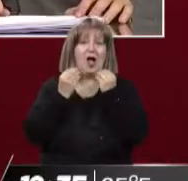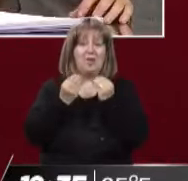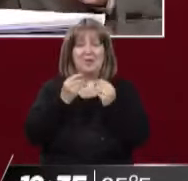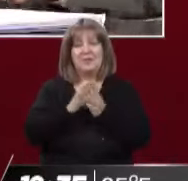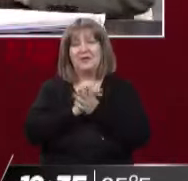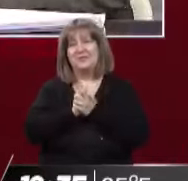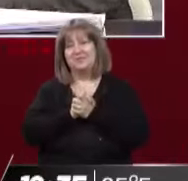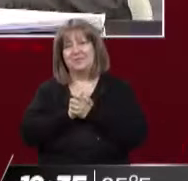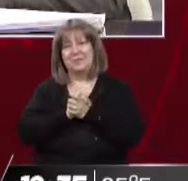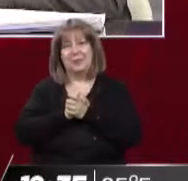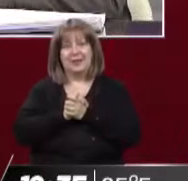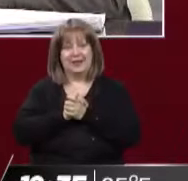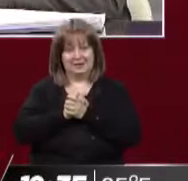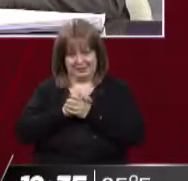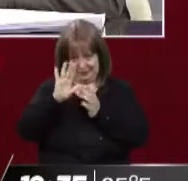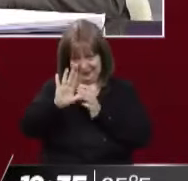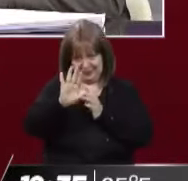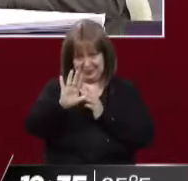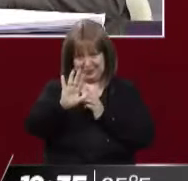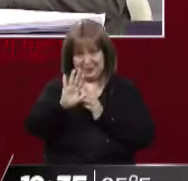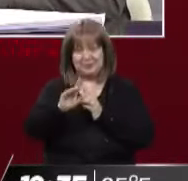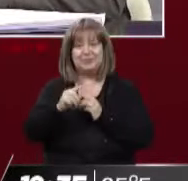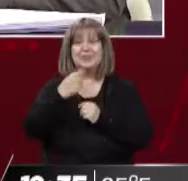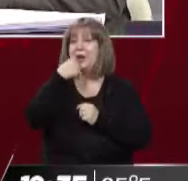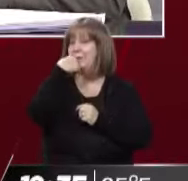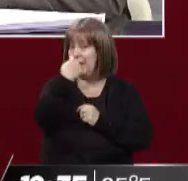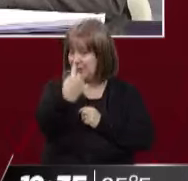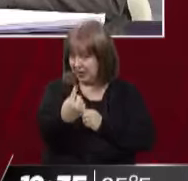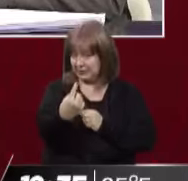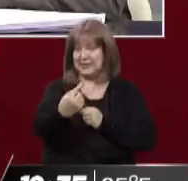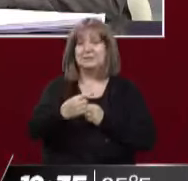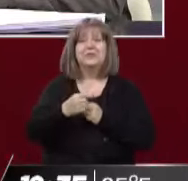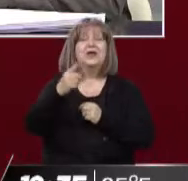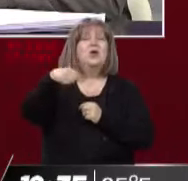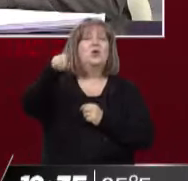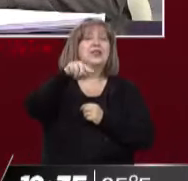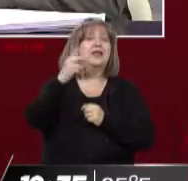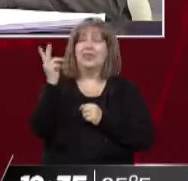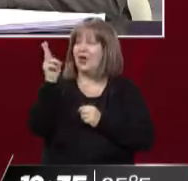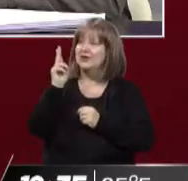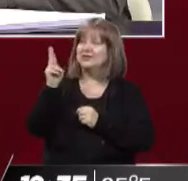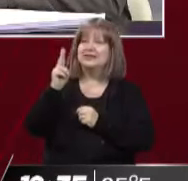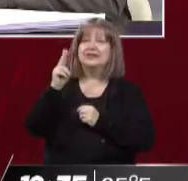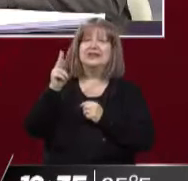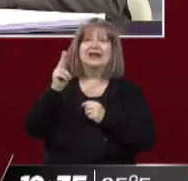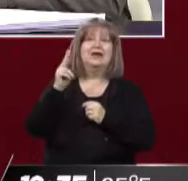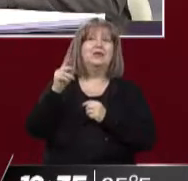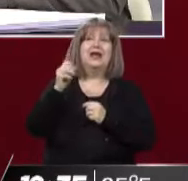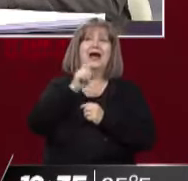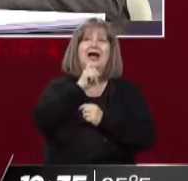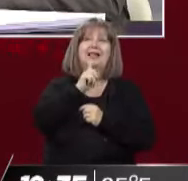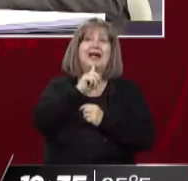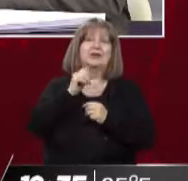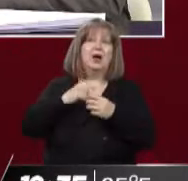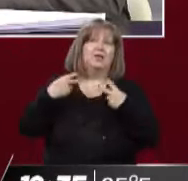¿no? Antes que me pongan el graf, antes. ¿Qué? A ver. Quiero preguntarles a ustedes, si se fueran a Qatar, ¿qué pondrían en la valija? Algo muy